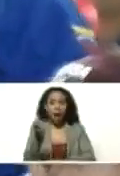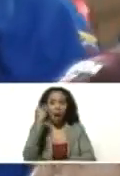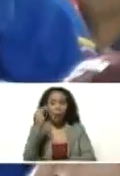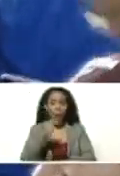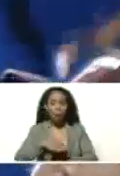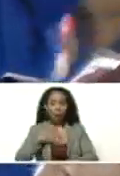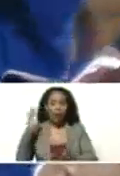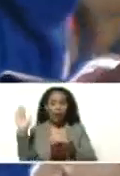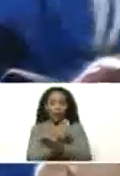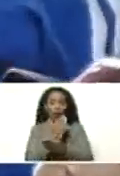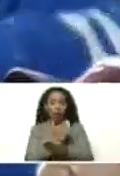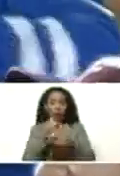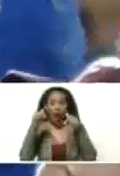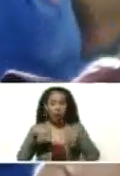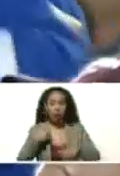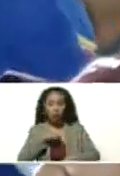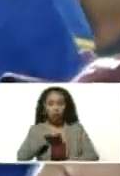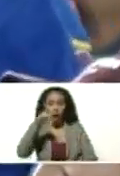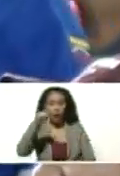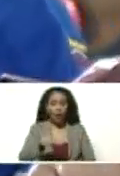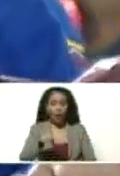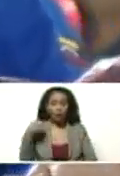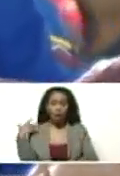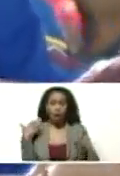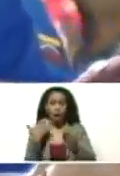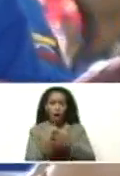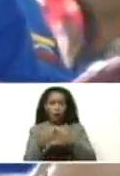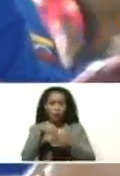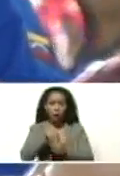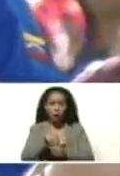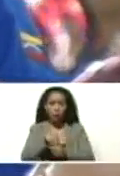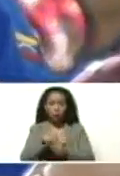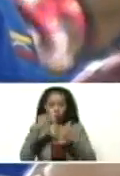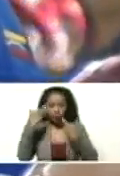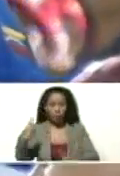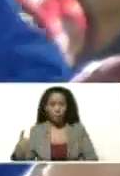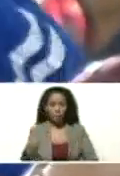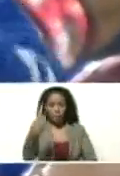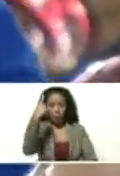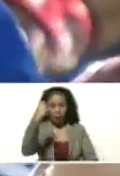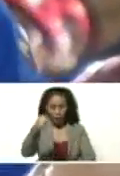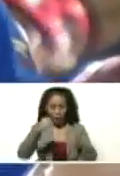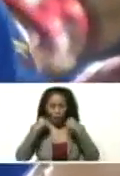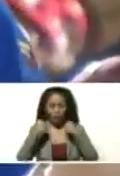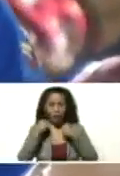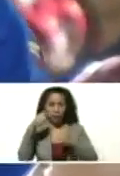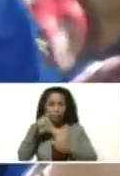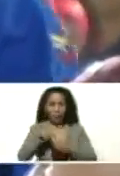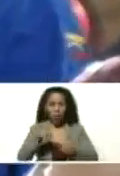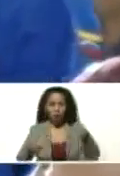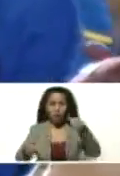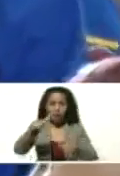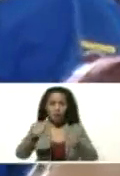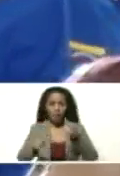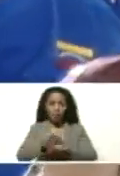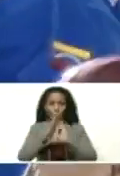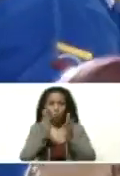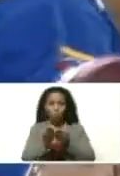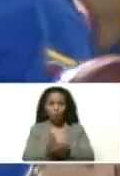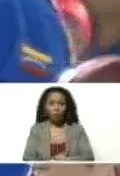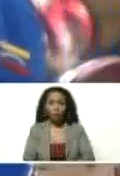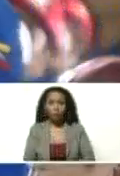podrán quitarnos. Aquí estaremos durante todo este tiempo. Seremos la primera potencia petroquímica mundial.